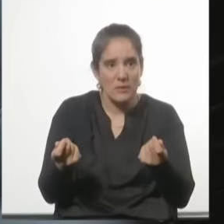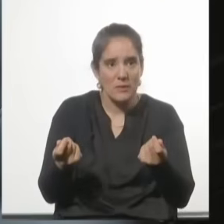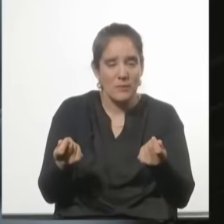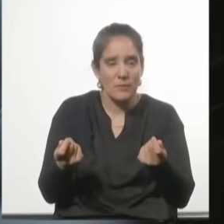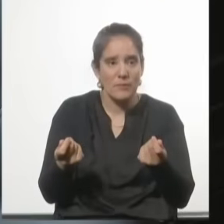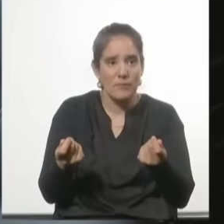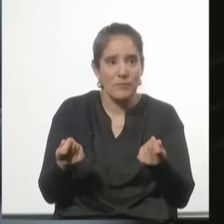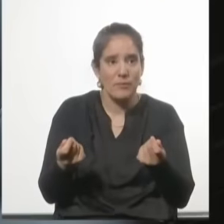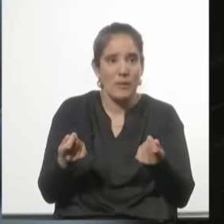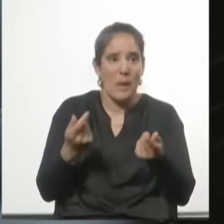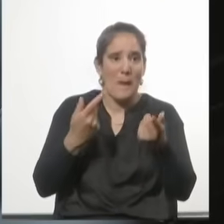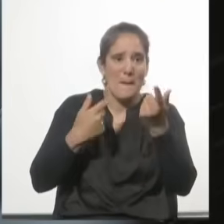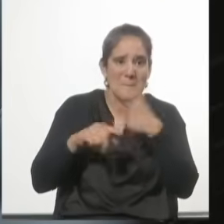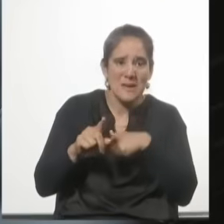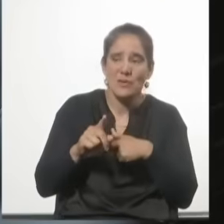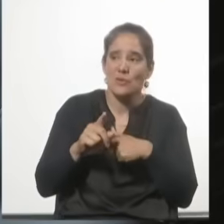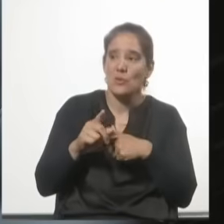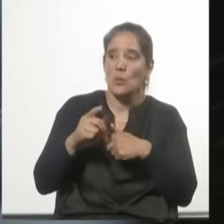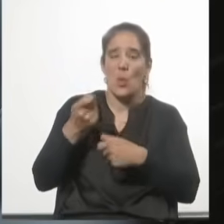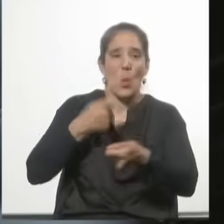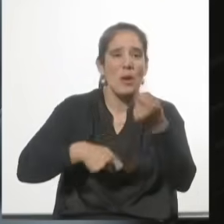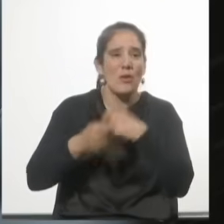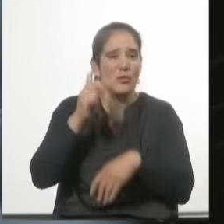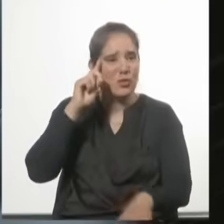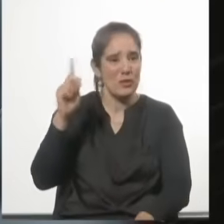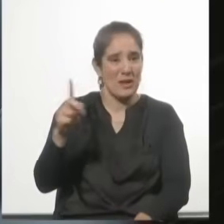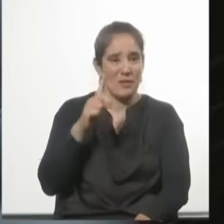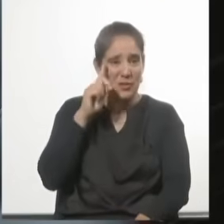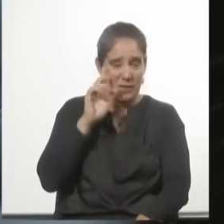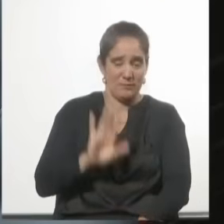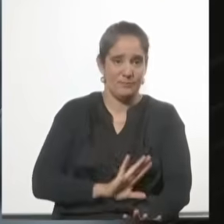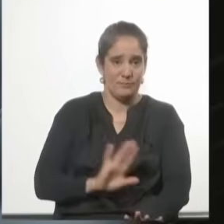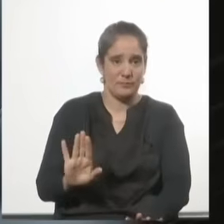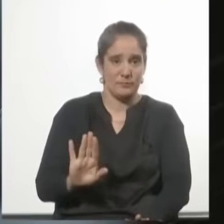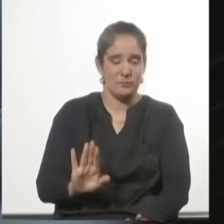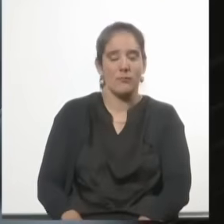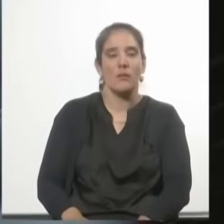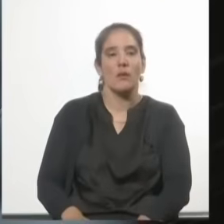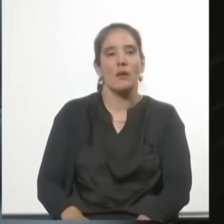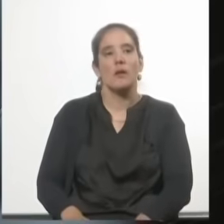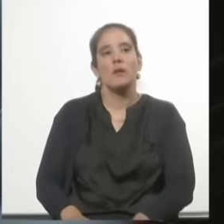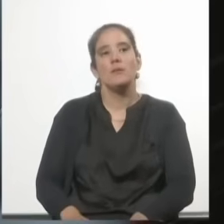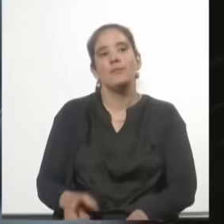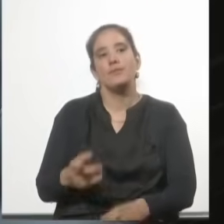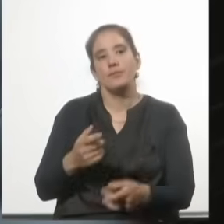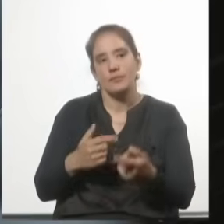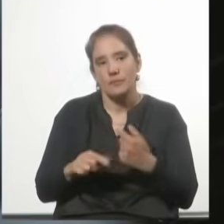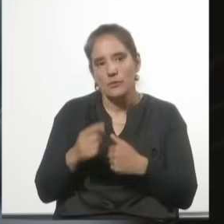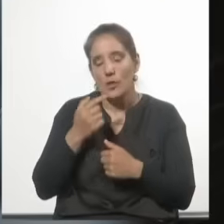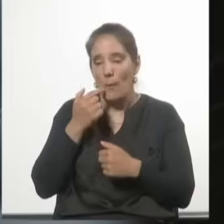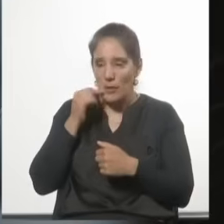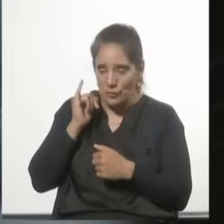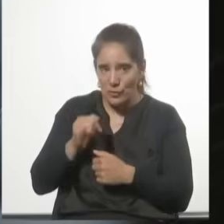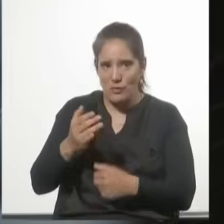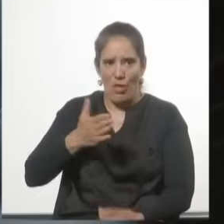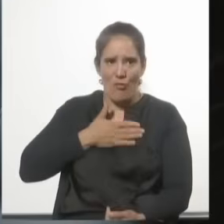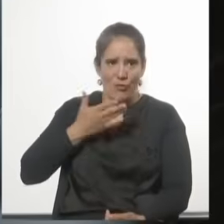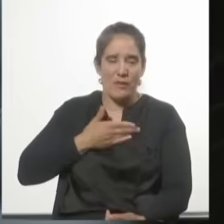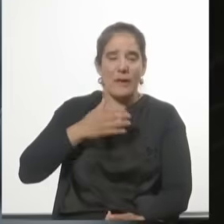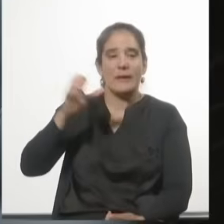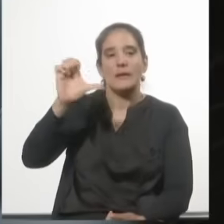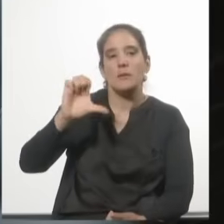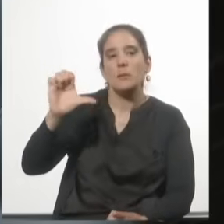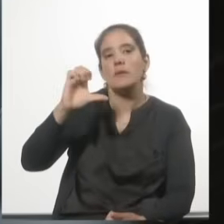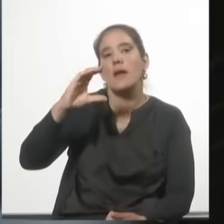negocio, y menos internacional. No es como se ha pretendido argumentar en defensa del astillero, que el garante